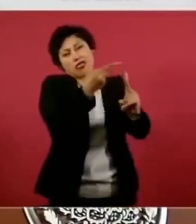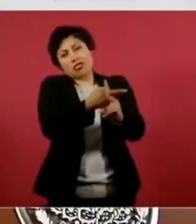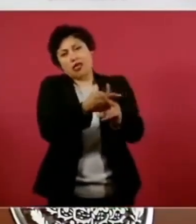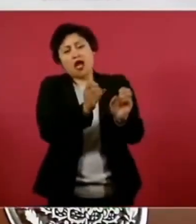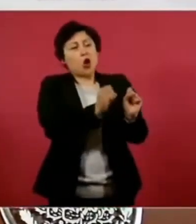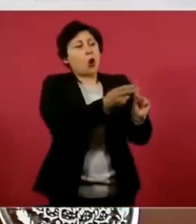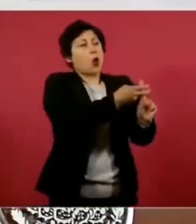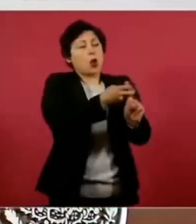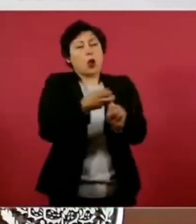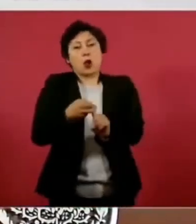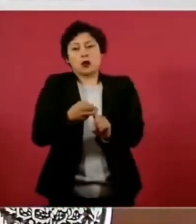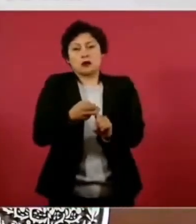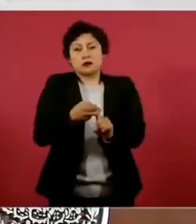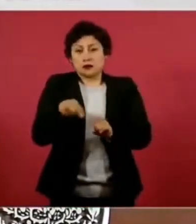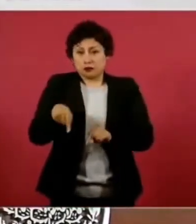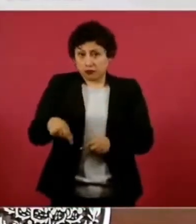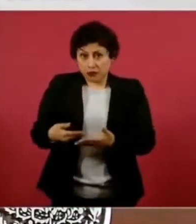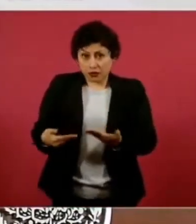nadie,